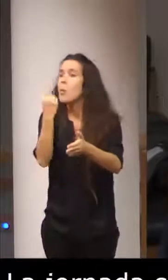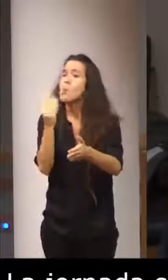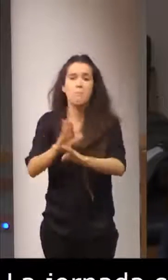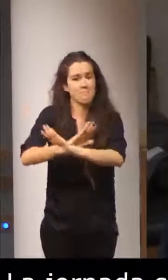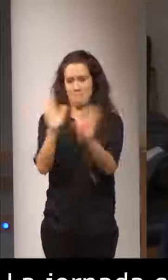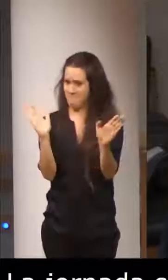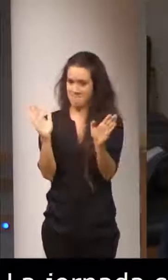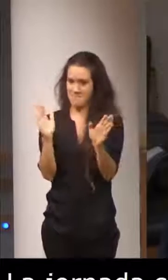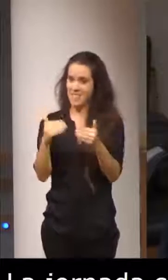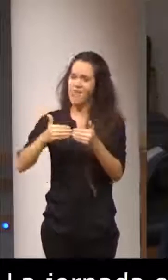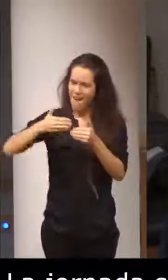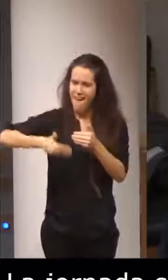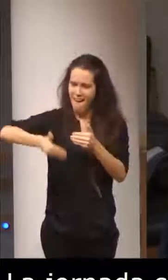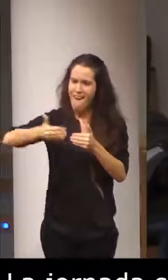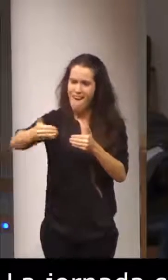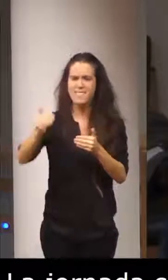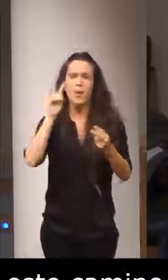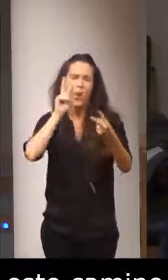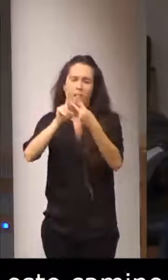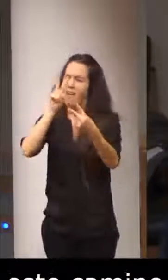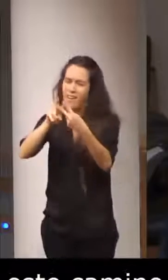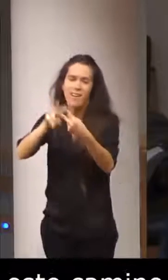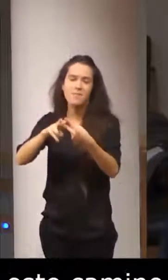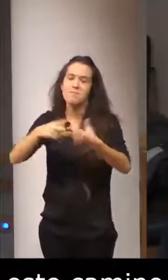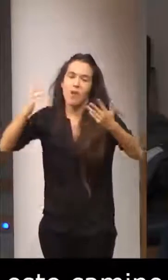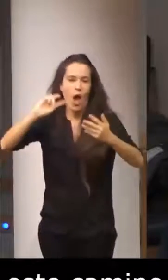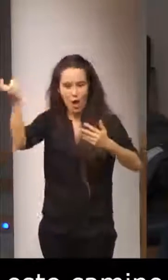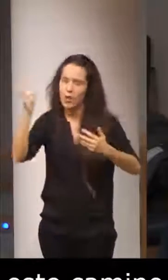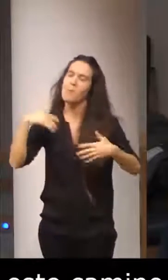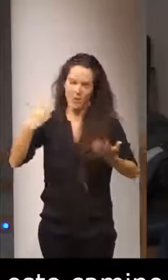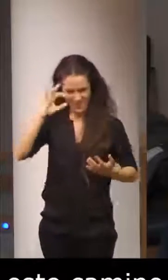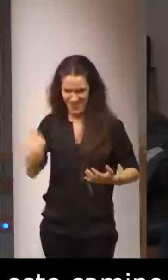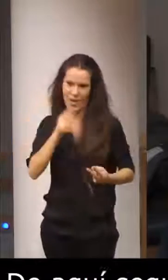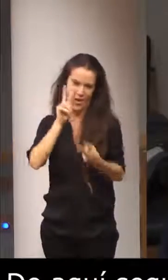de aquí seguiremos viéndonos donde estemos pero seguiremos viéndonos muchas gracias